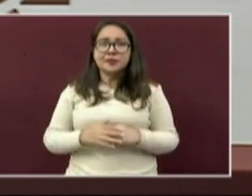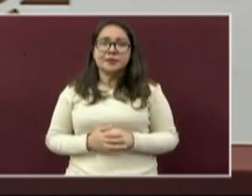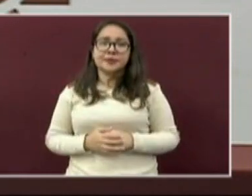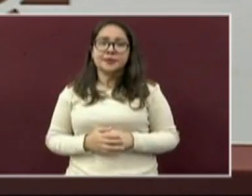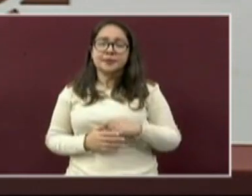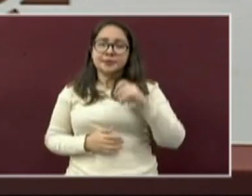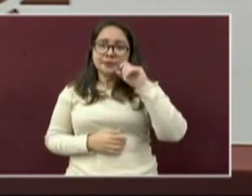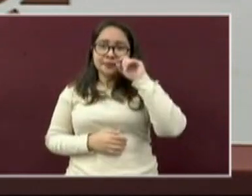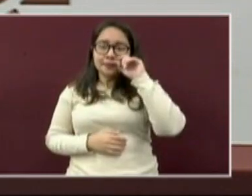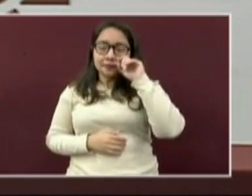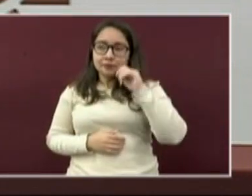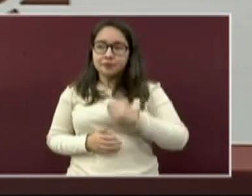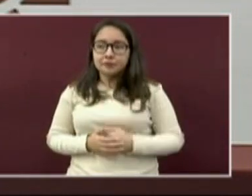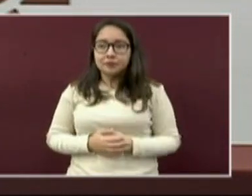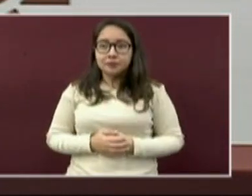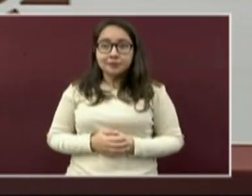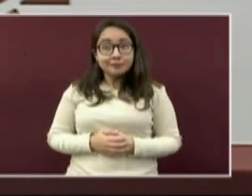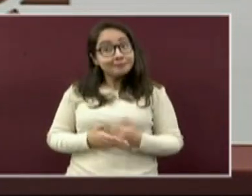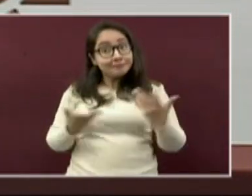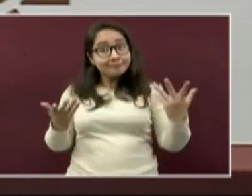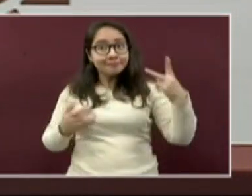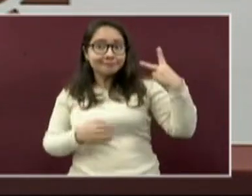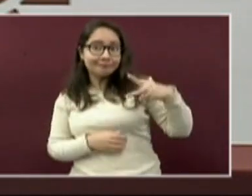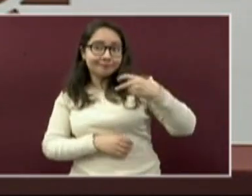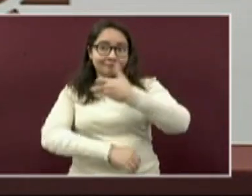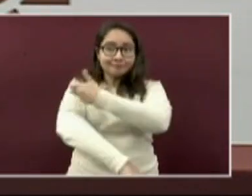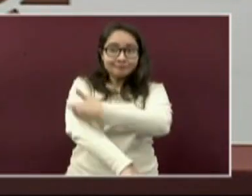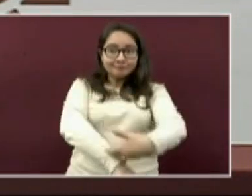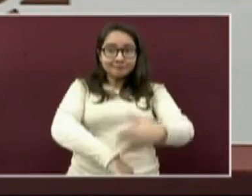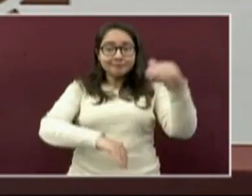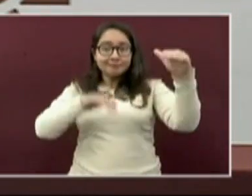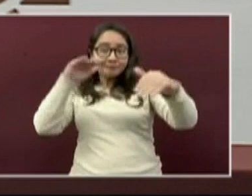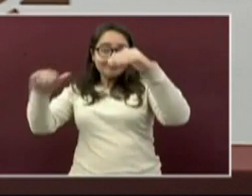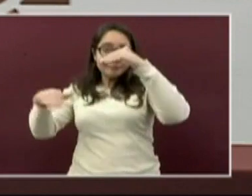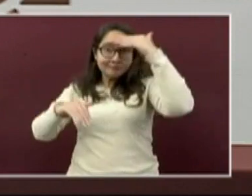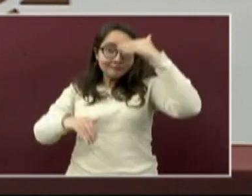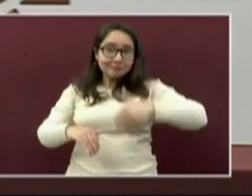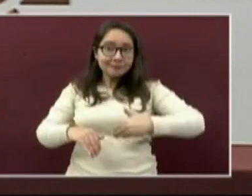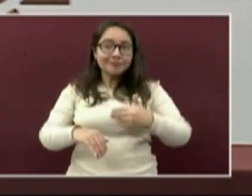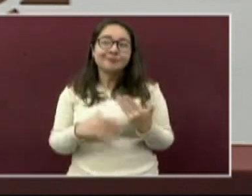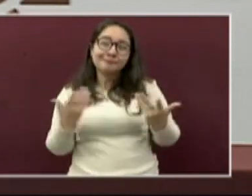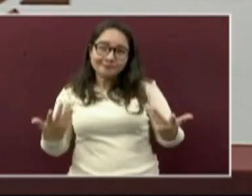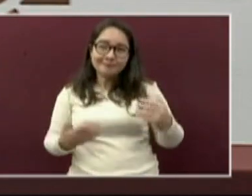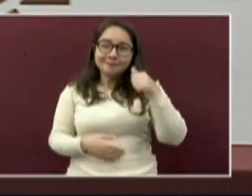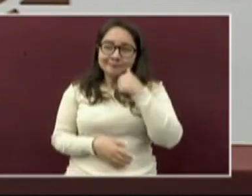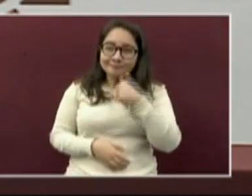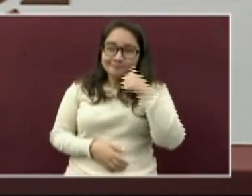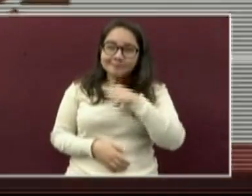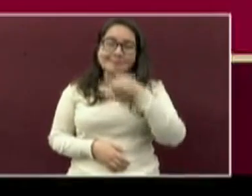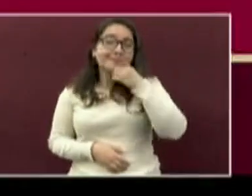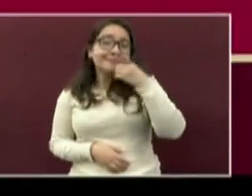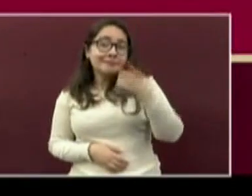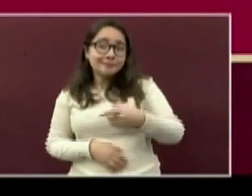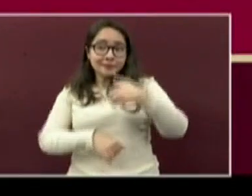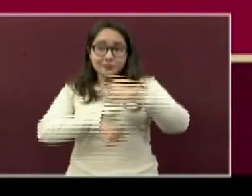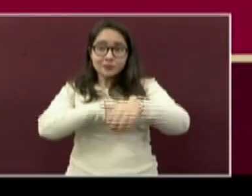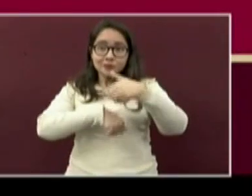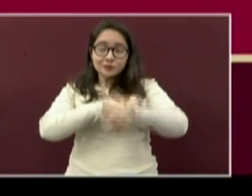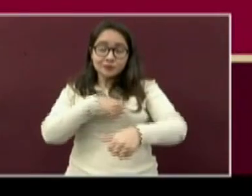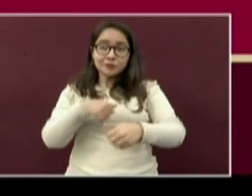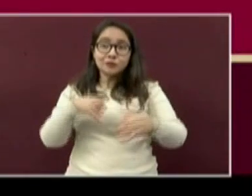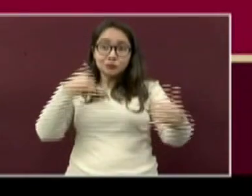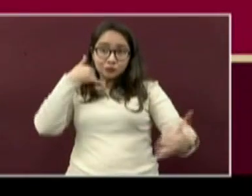directa queridísima familia veracruzana como cada noche quiero también recordarles el número de